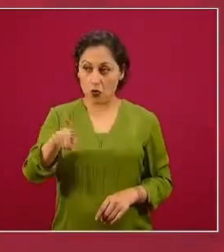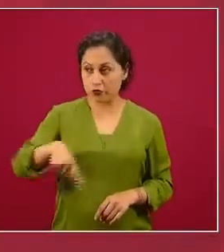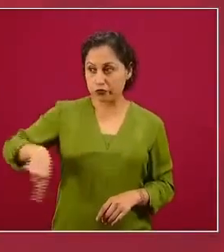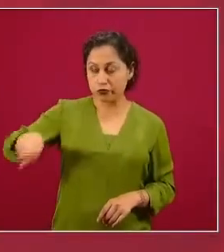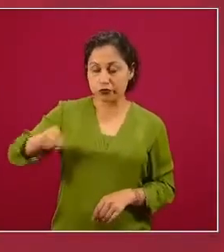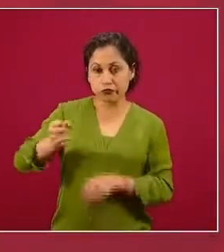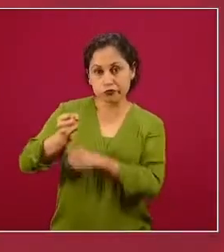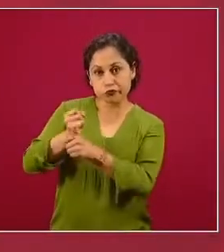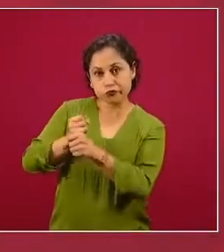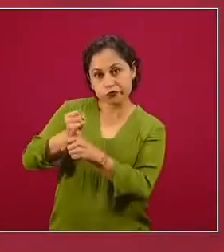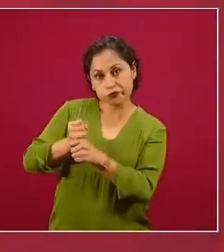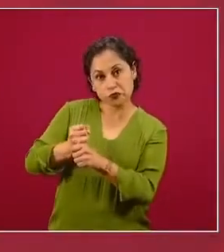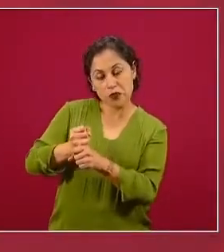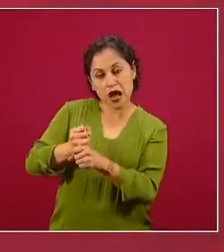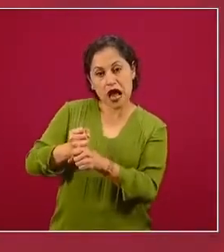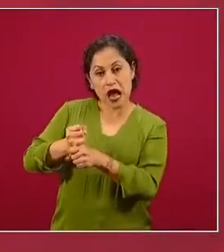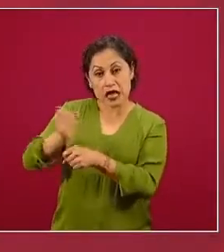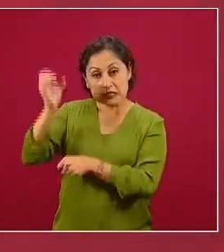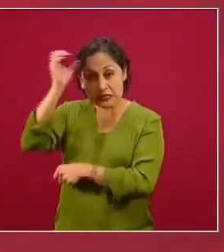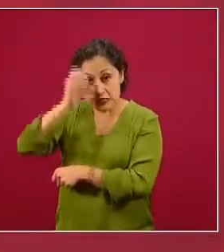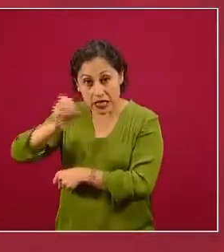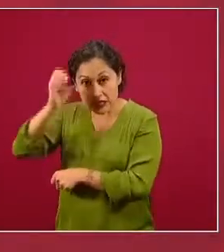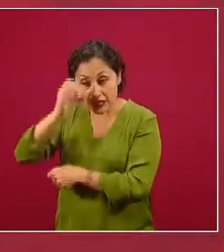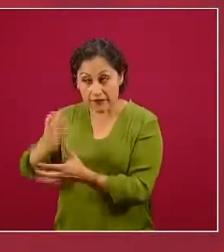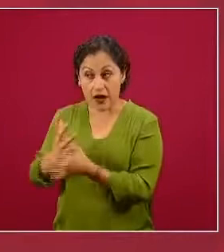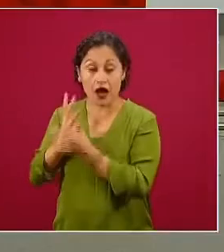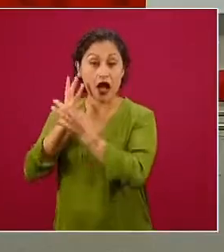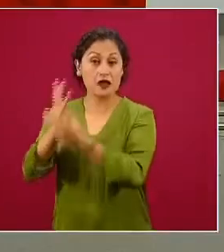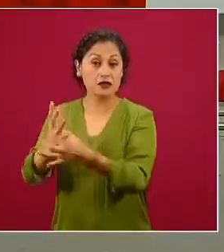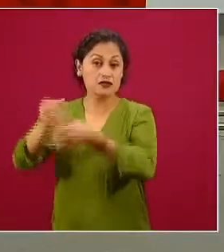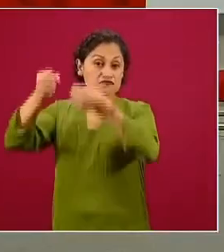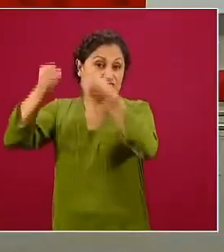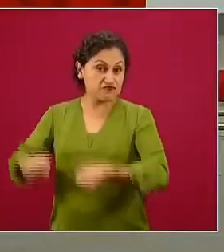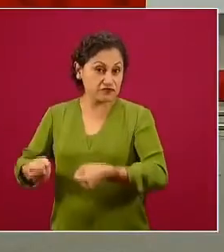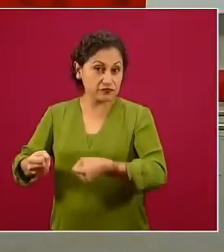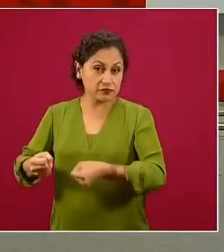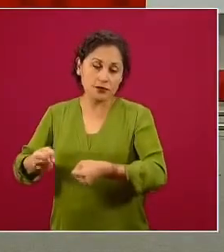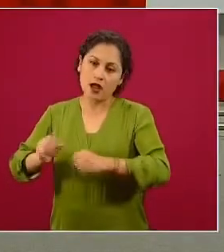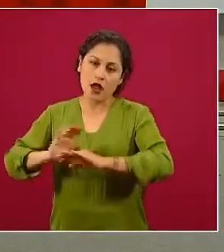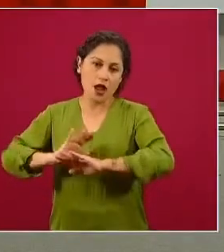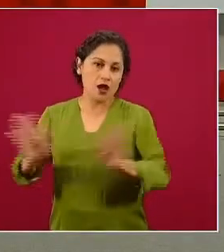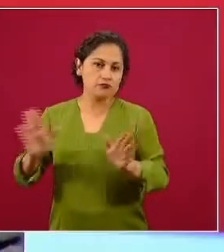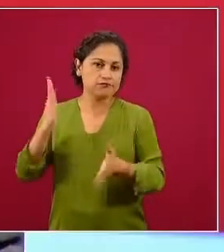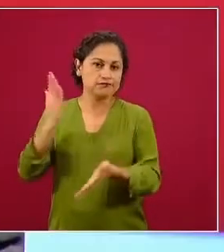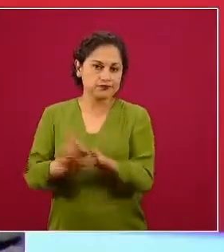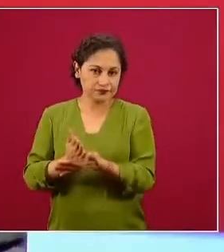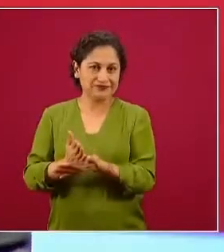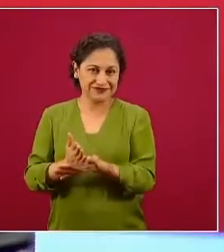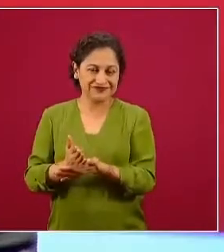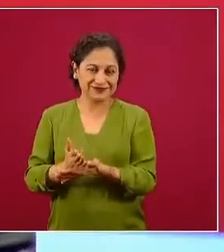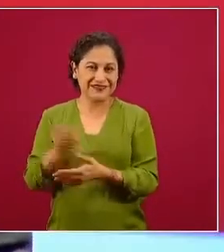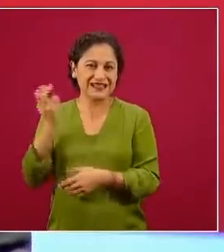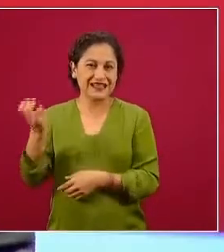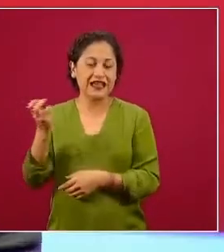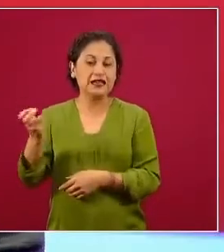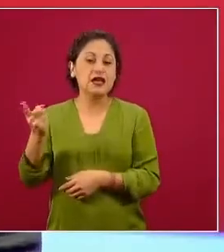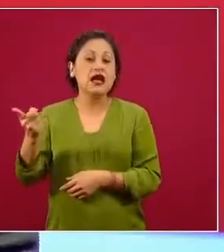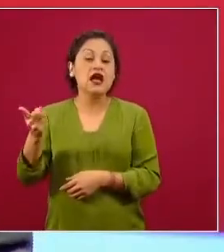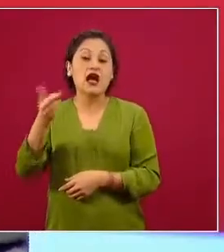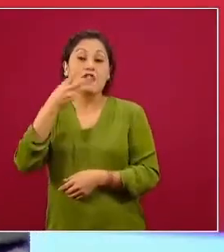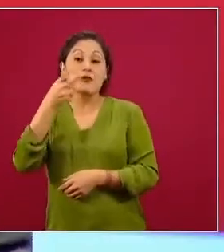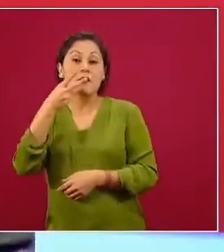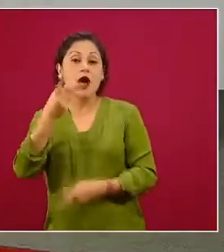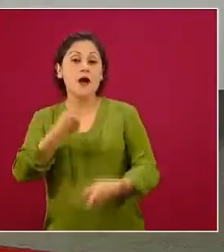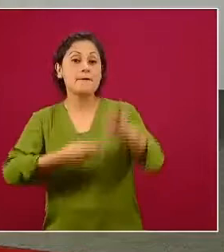decirlos contundentemente. El tabaco mata, el tabaco causa casi cualquier problema de salud. Cáncer pulmonar, ya